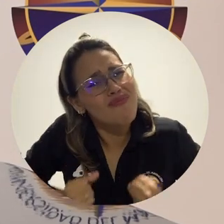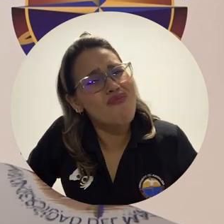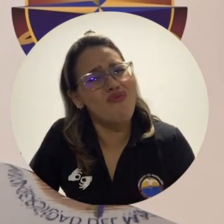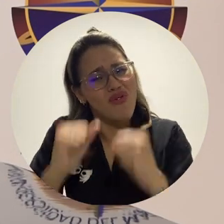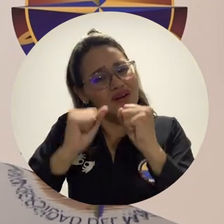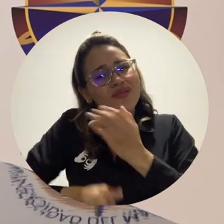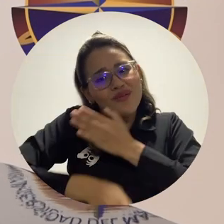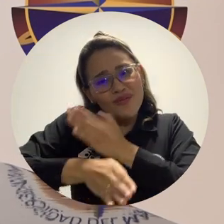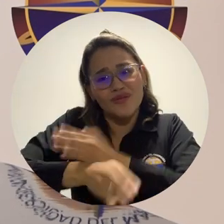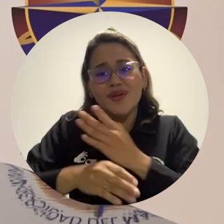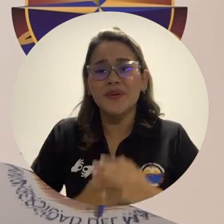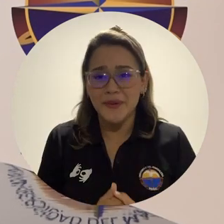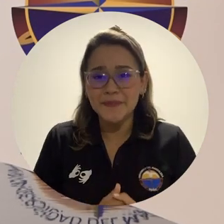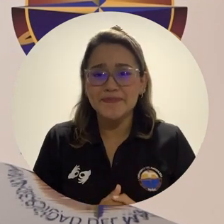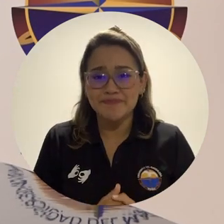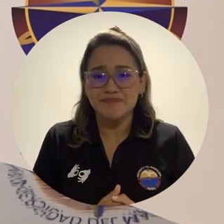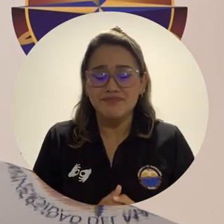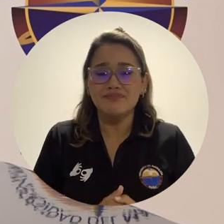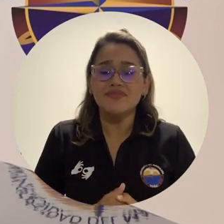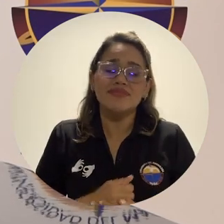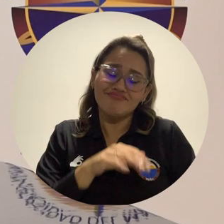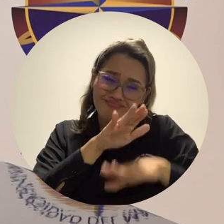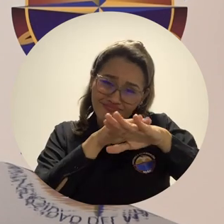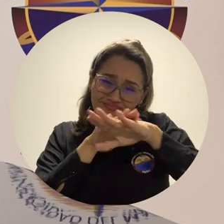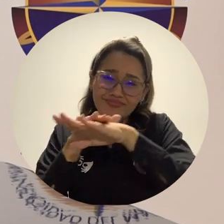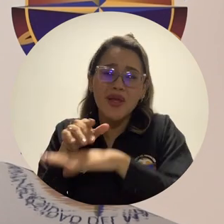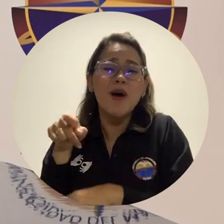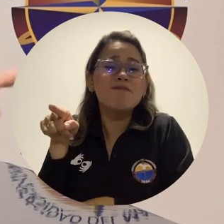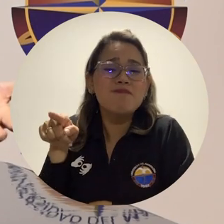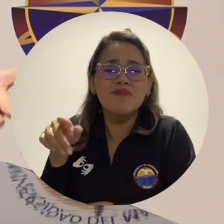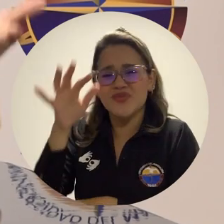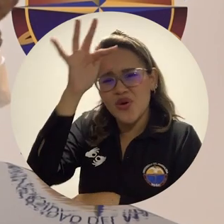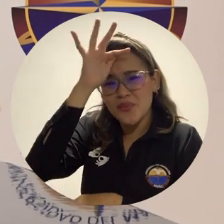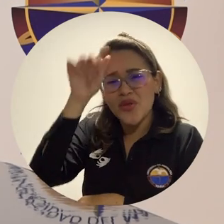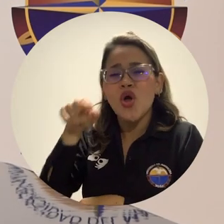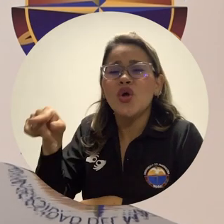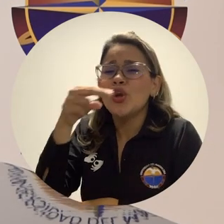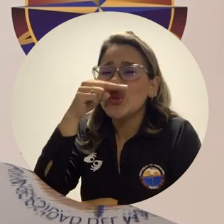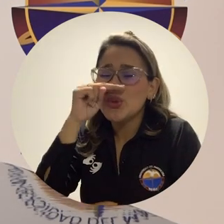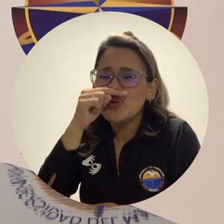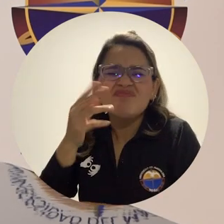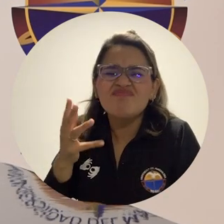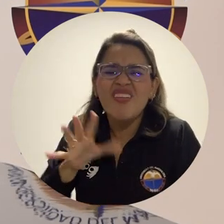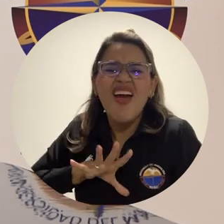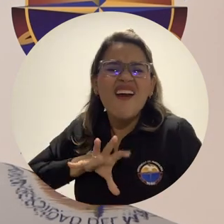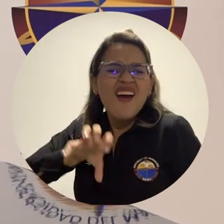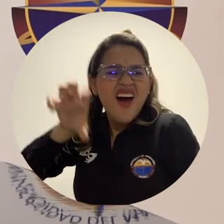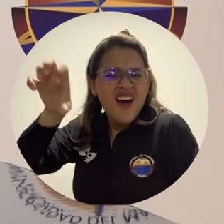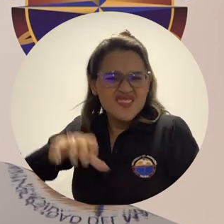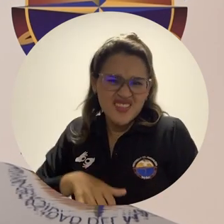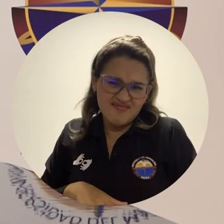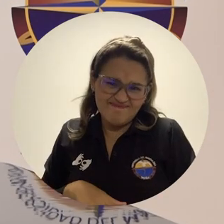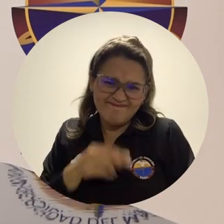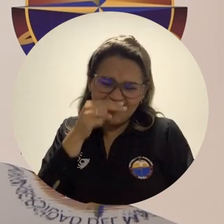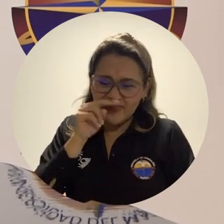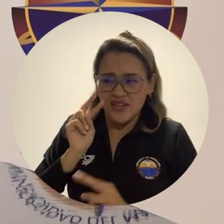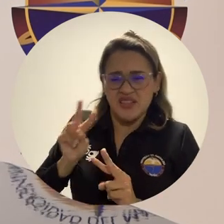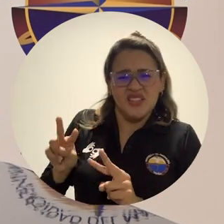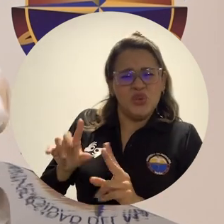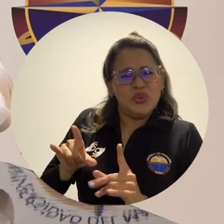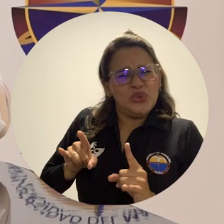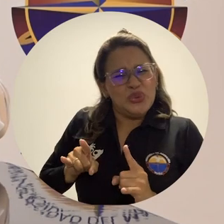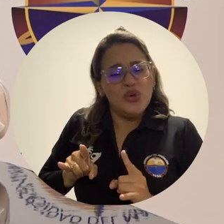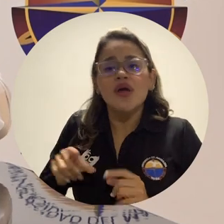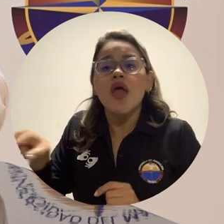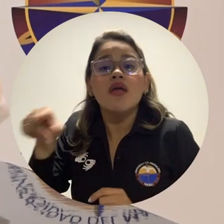vida es difícil, pero que vale la pena vivirla. En este mismo momento hay niños en el pabellón de cáncer, en esta ciudad, luchando por su vida,